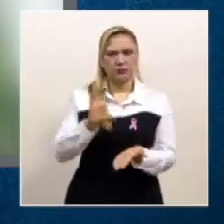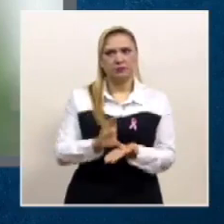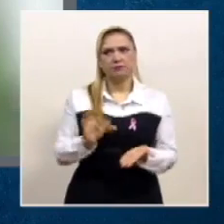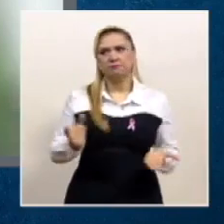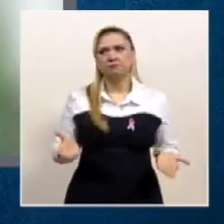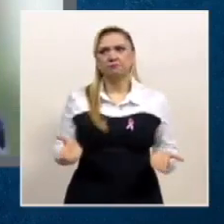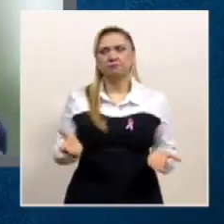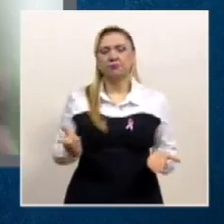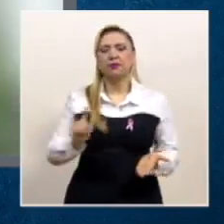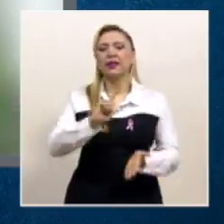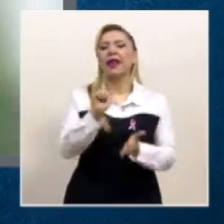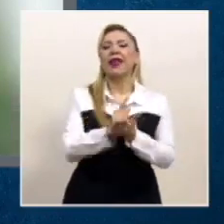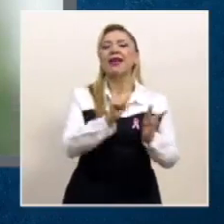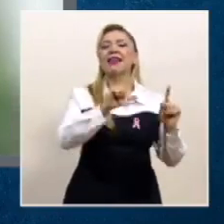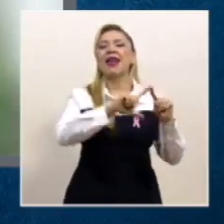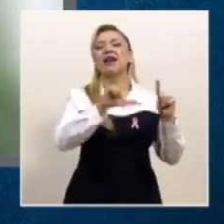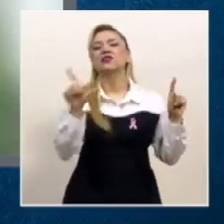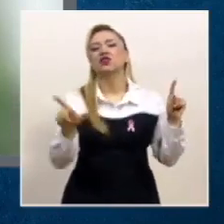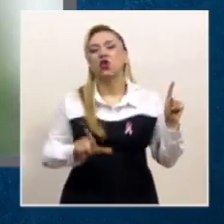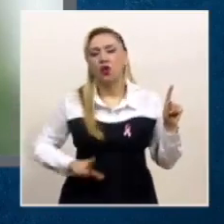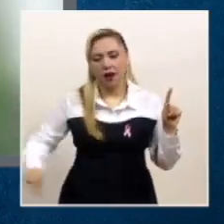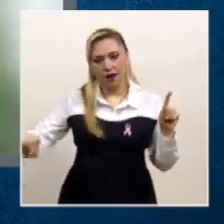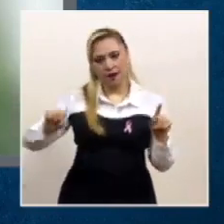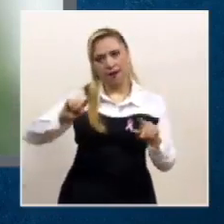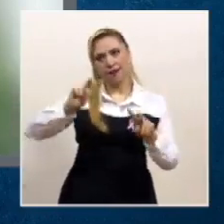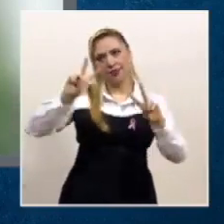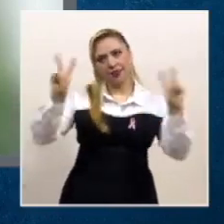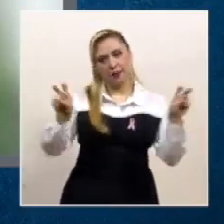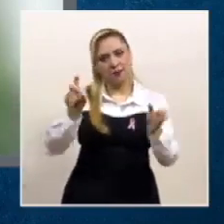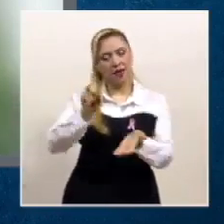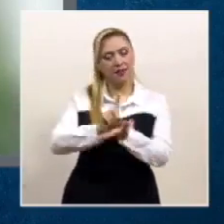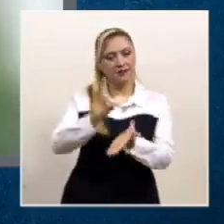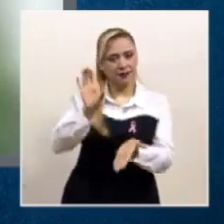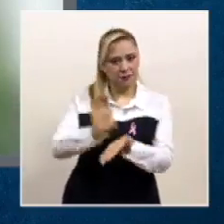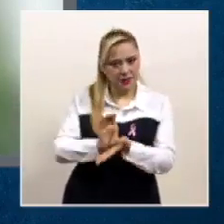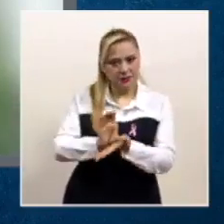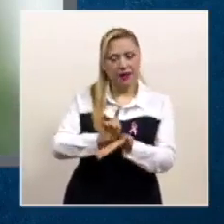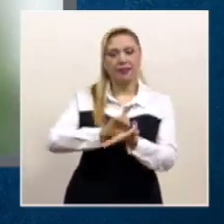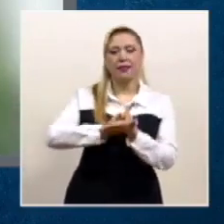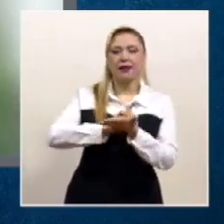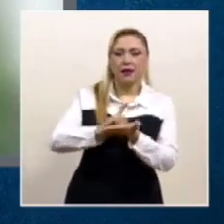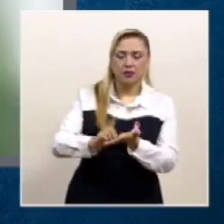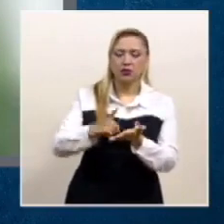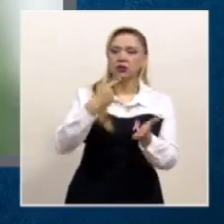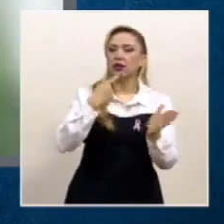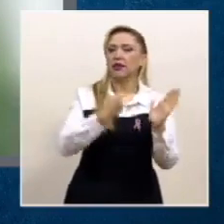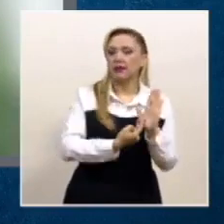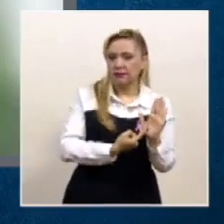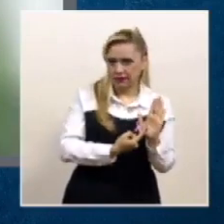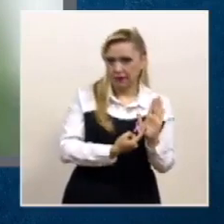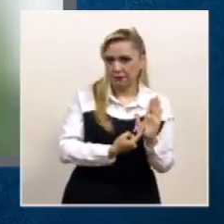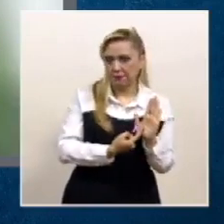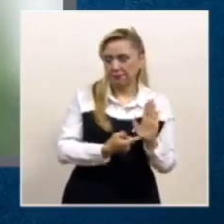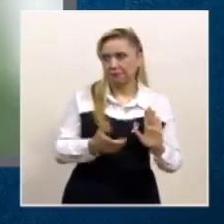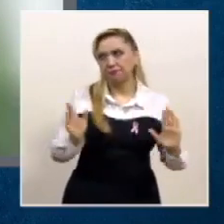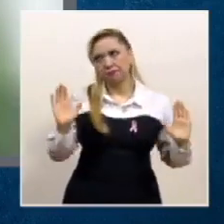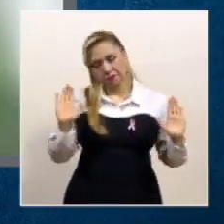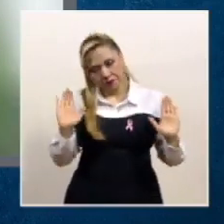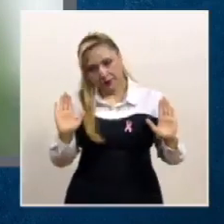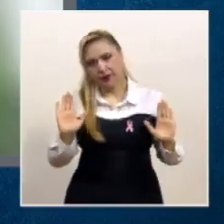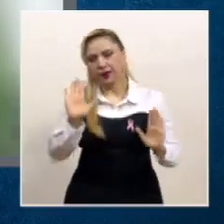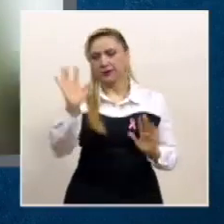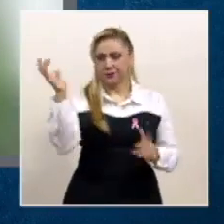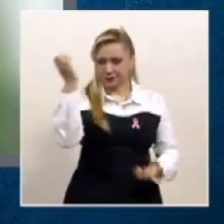así, la ley nacional en materia de discapacidad, de los derechos establecidos en ella. Y si hacemos